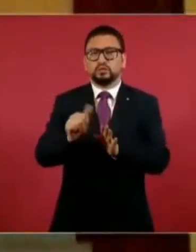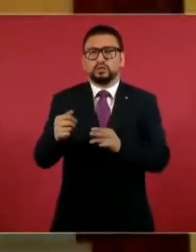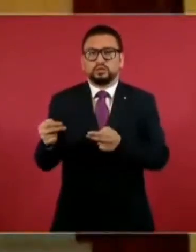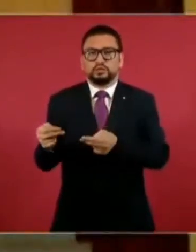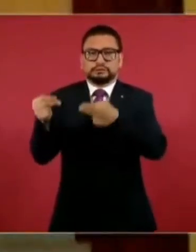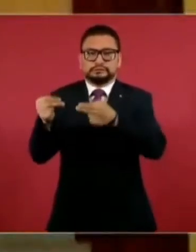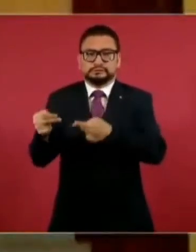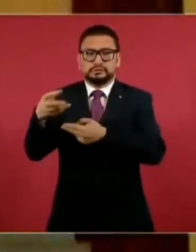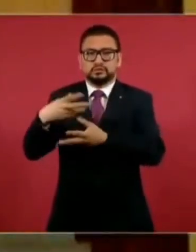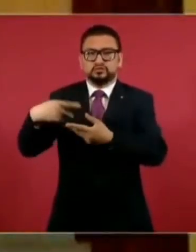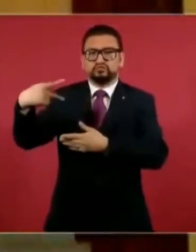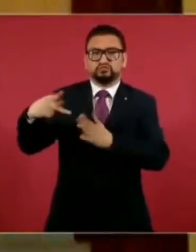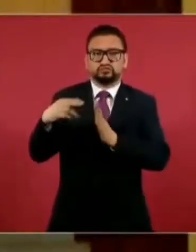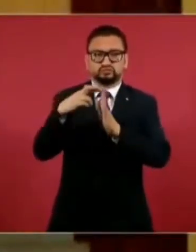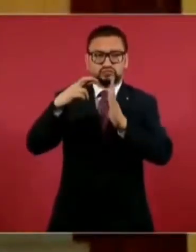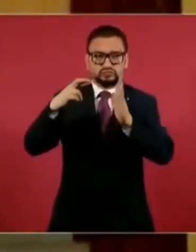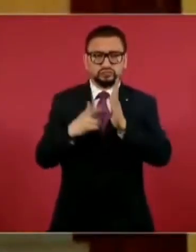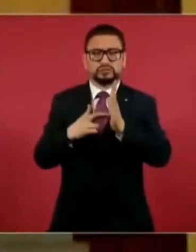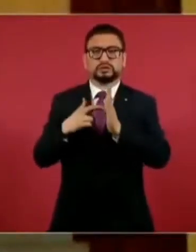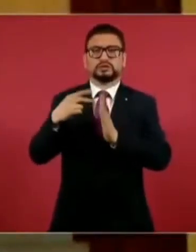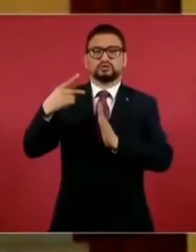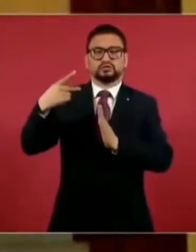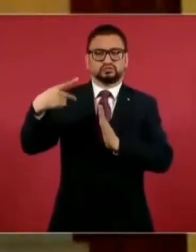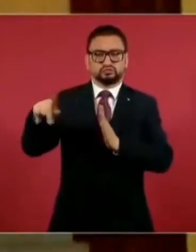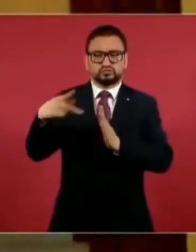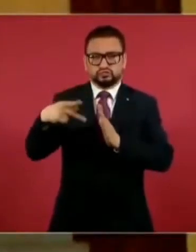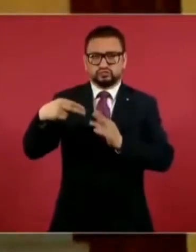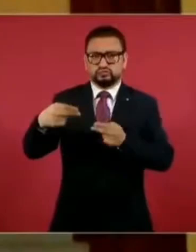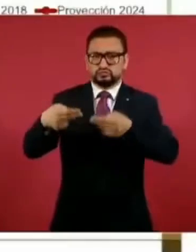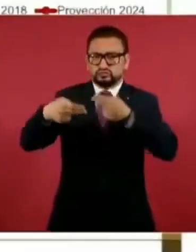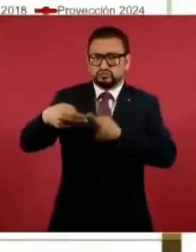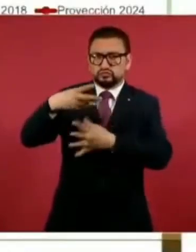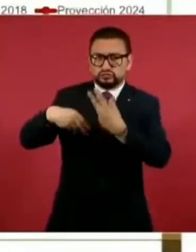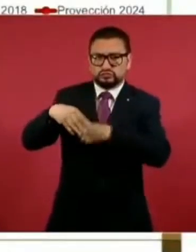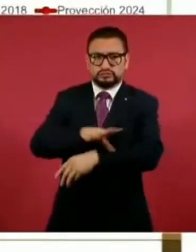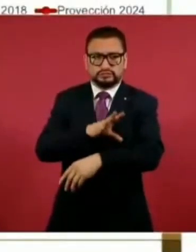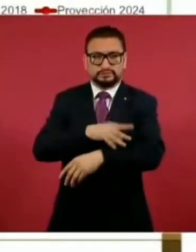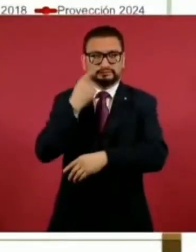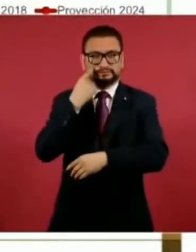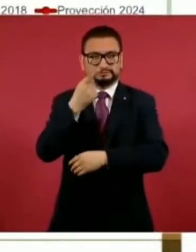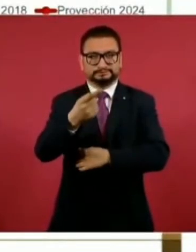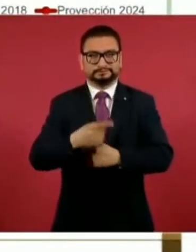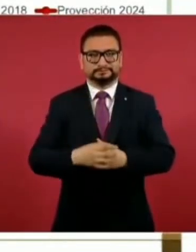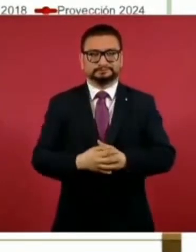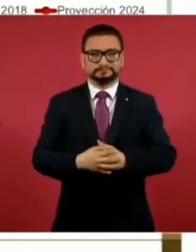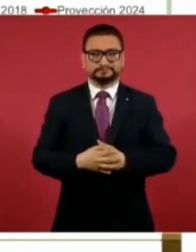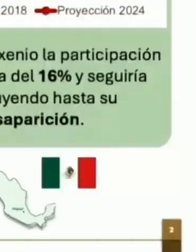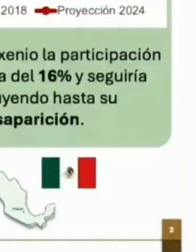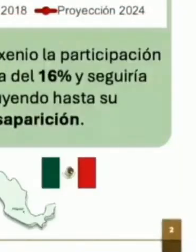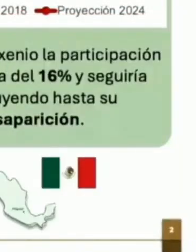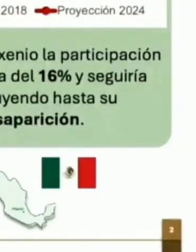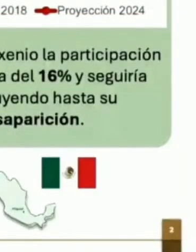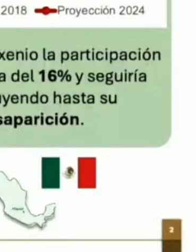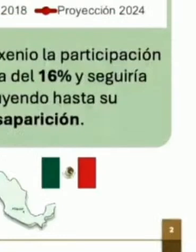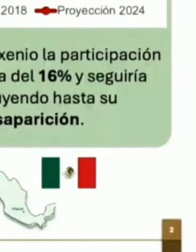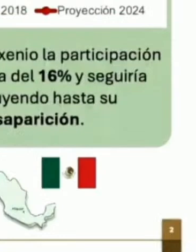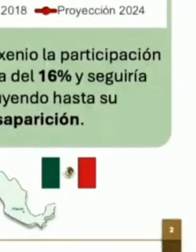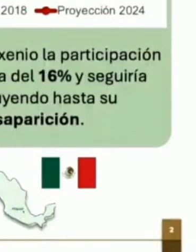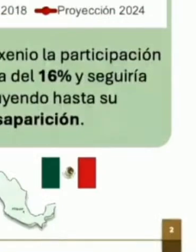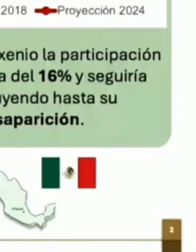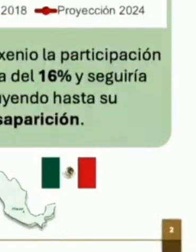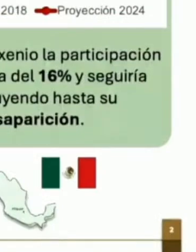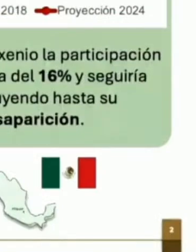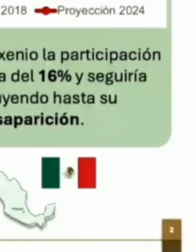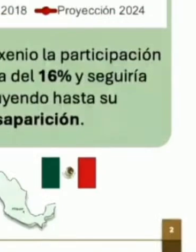Tienen sus propias reglas y presentan su propia comercialización de energía eléctrica. Además, el esquema